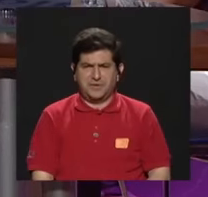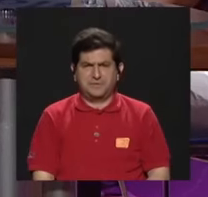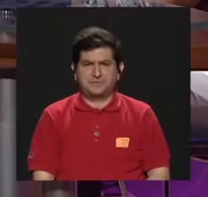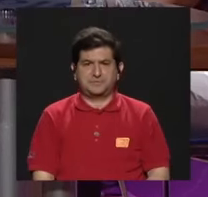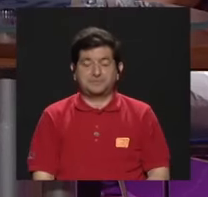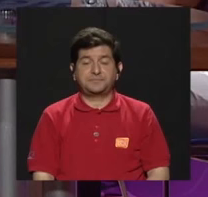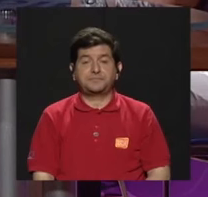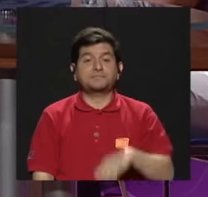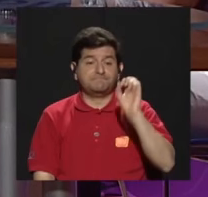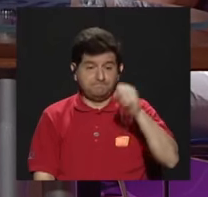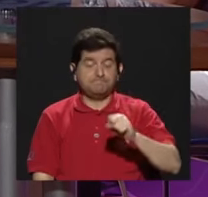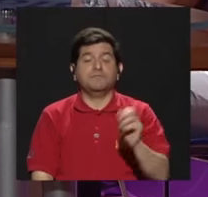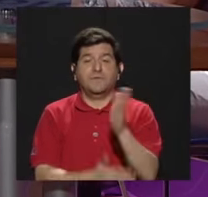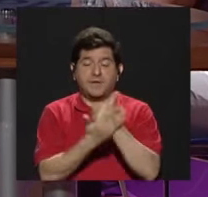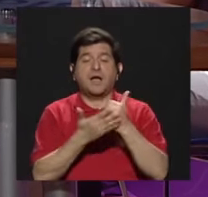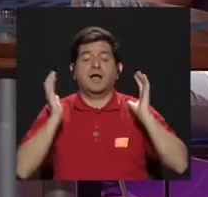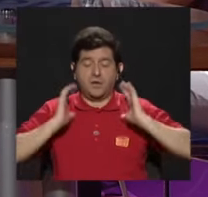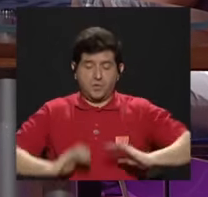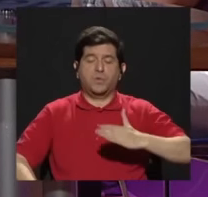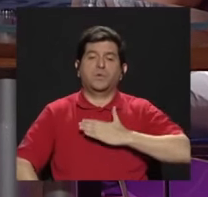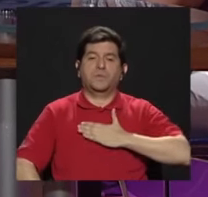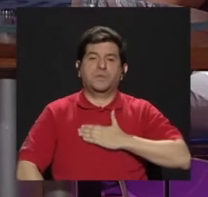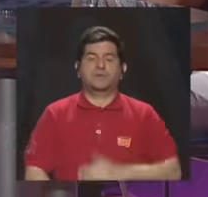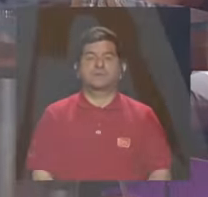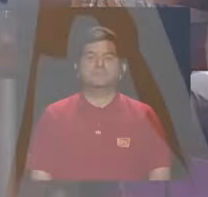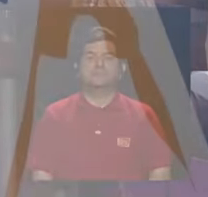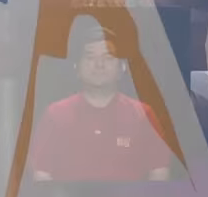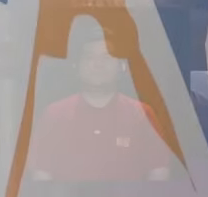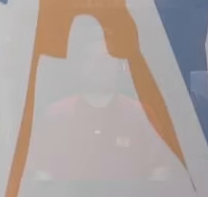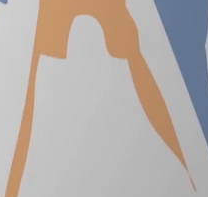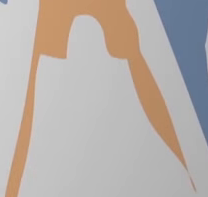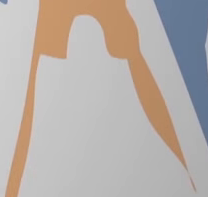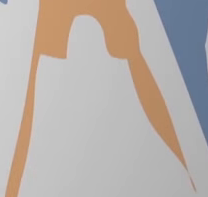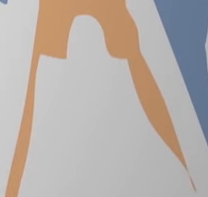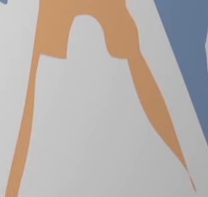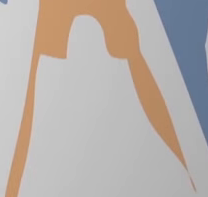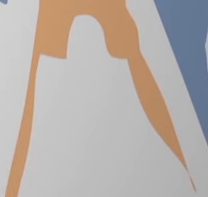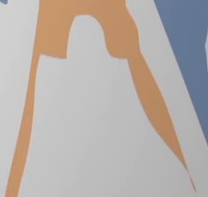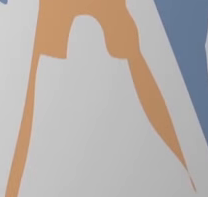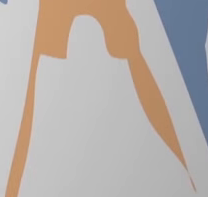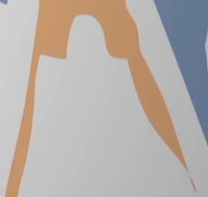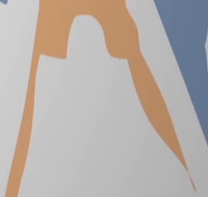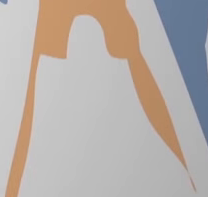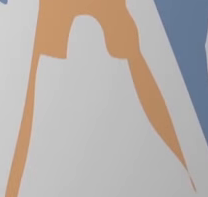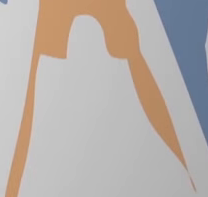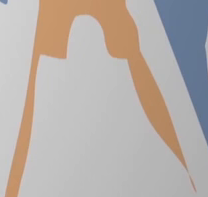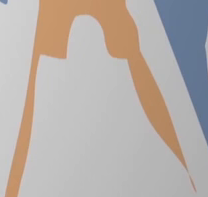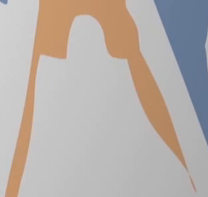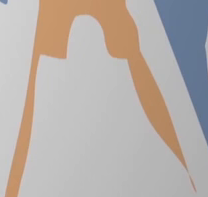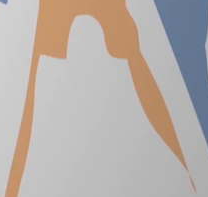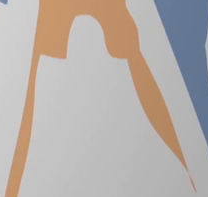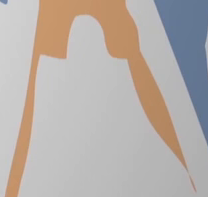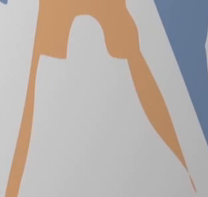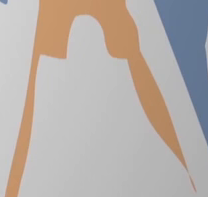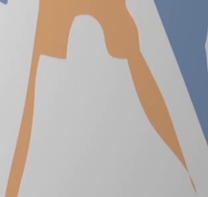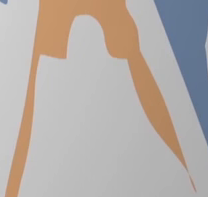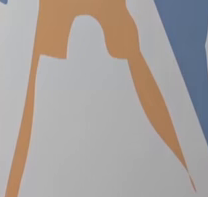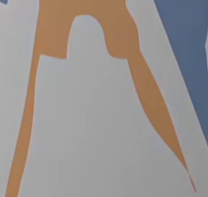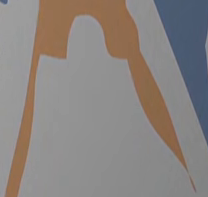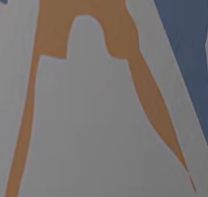hacerlo a algo corporal mío? Claro. Vamos a hacer un segundo corte y en breve estamos de regreso